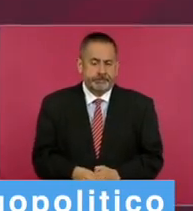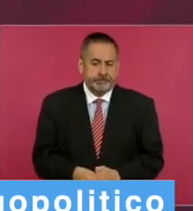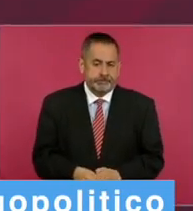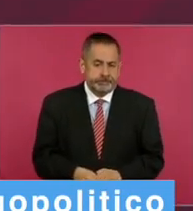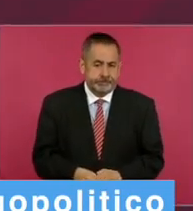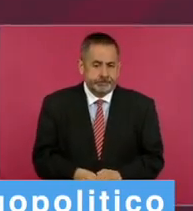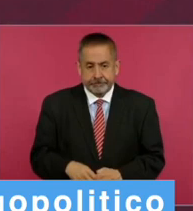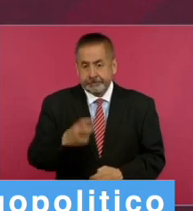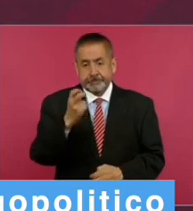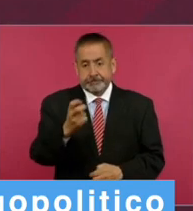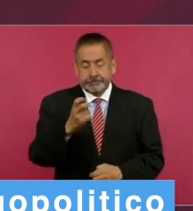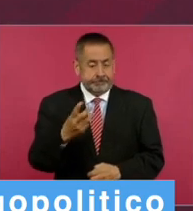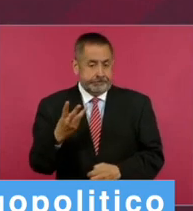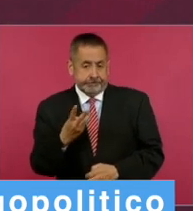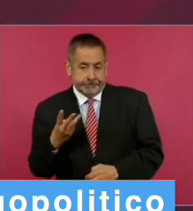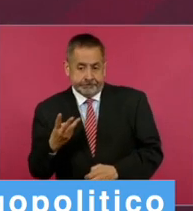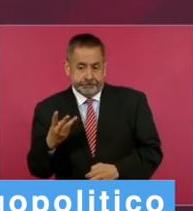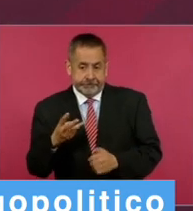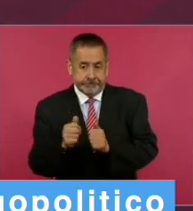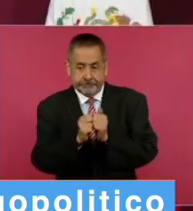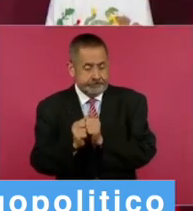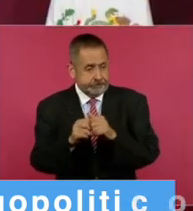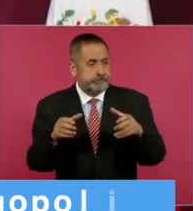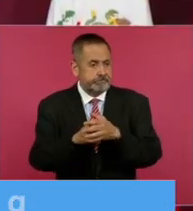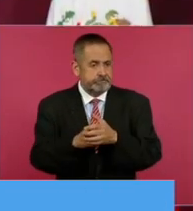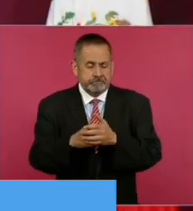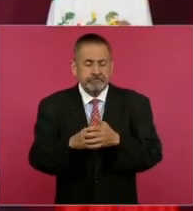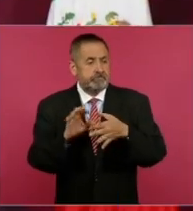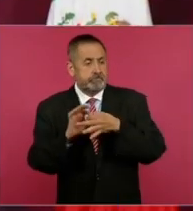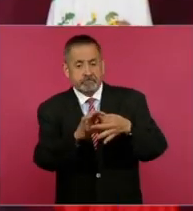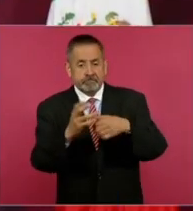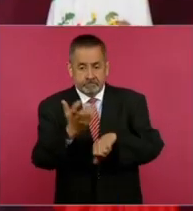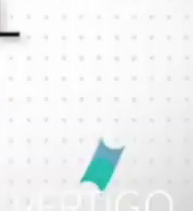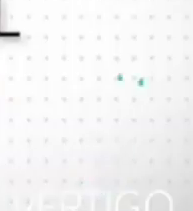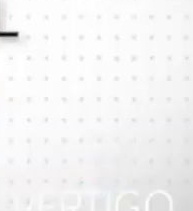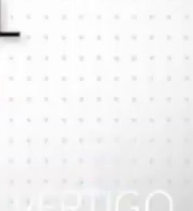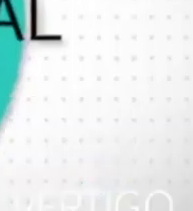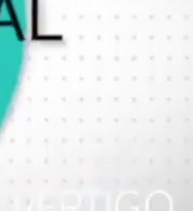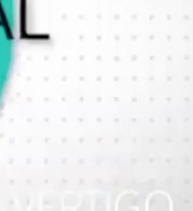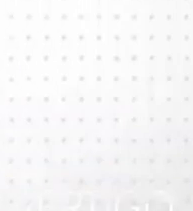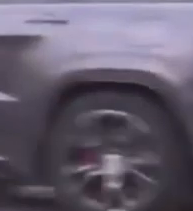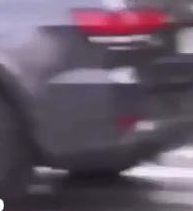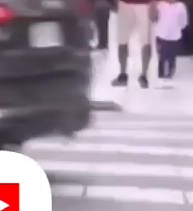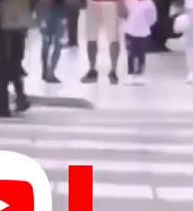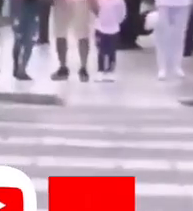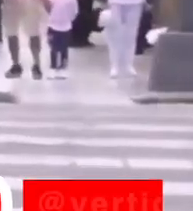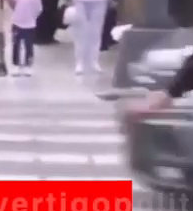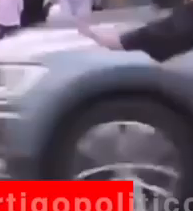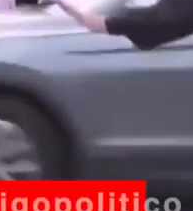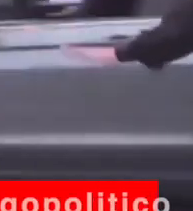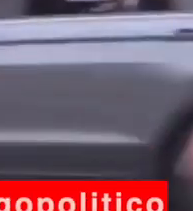Ayotzinapa, con todo que los padres de los normalistas han denunciado que el ejército se niega a dar información. Dina